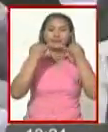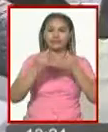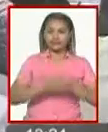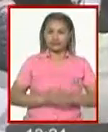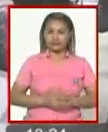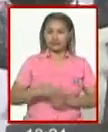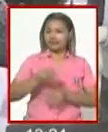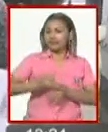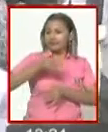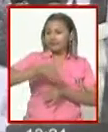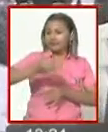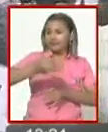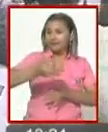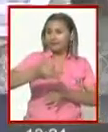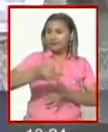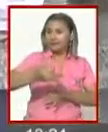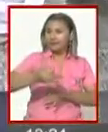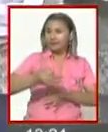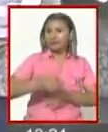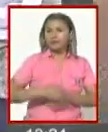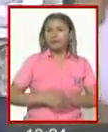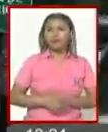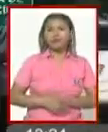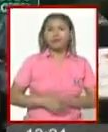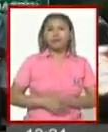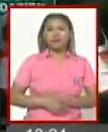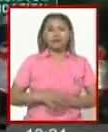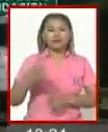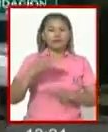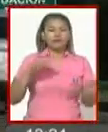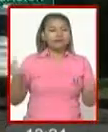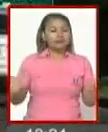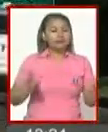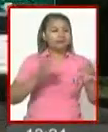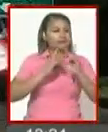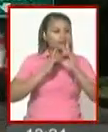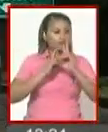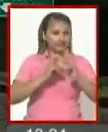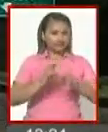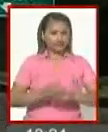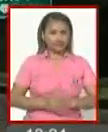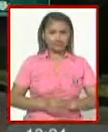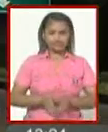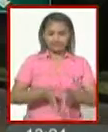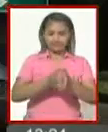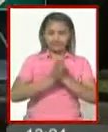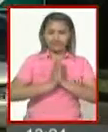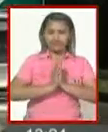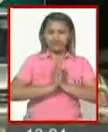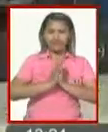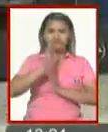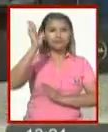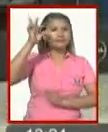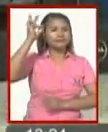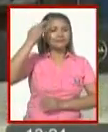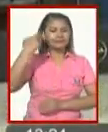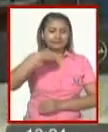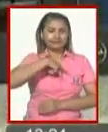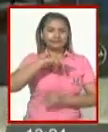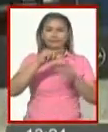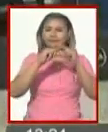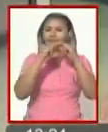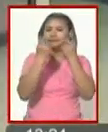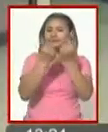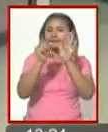no se tarden, no duermen los dueños los justos, vamos a hacer de que se aceleren las respuestas al requerimiento de la Fiscalía. Nosotros como